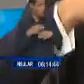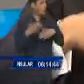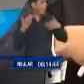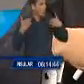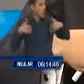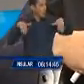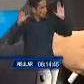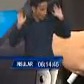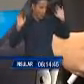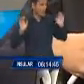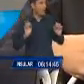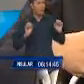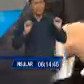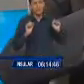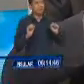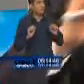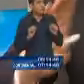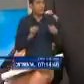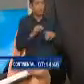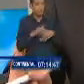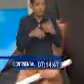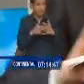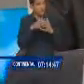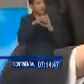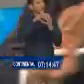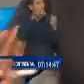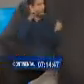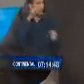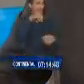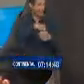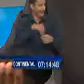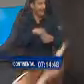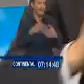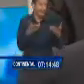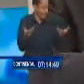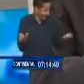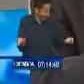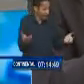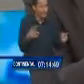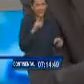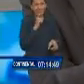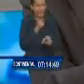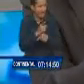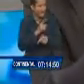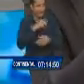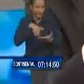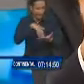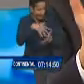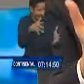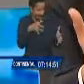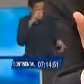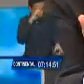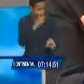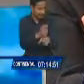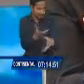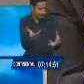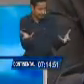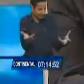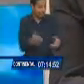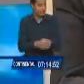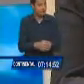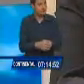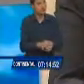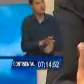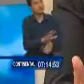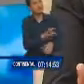la mayor catalizadora del ahorro. Sin Eso luz. Va a ser sin duda. Sin luz. El tema es el siguiente. En un país como el Ecuador, donde